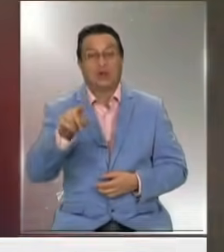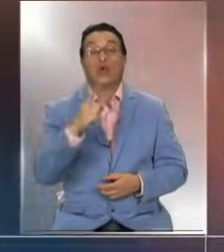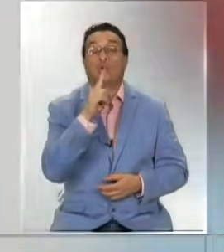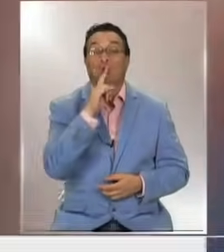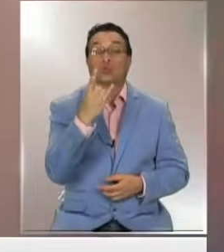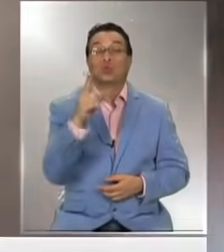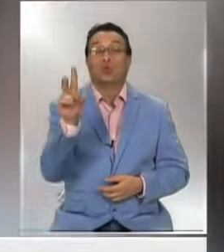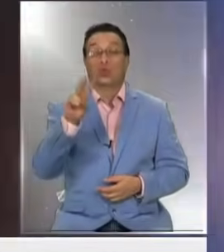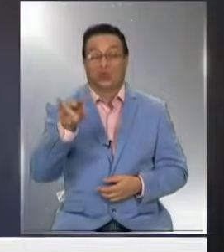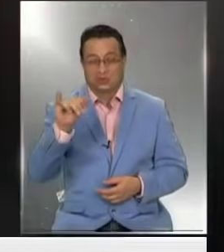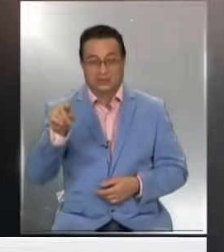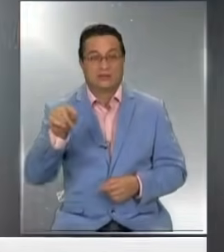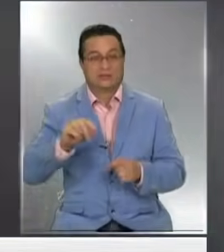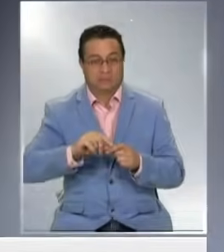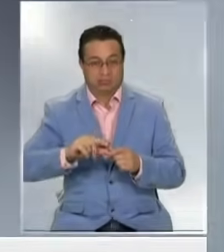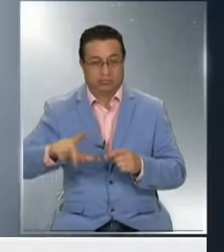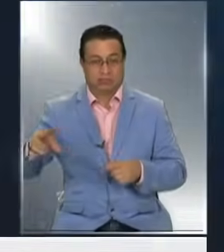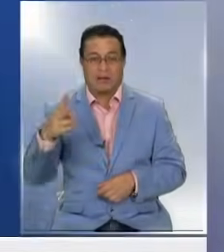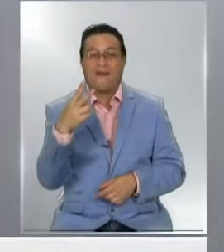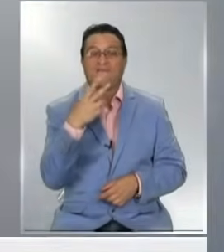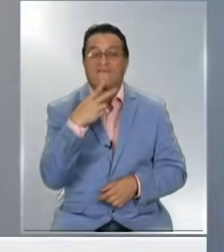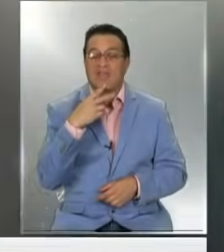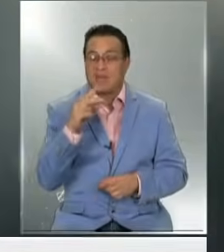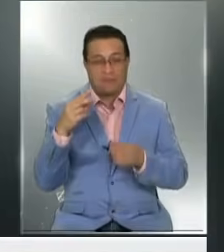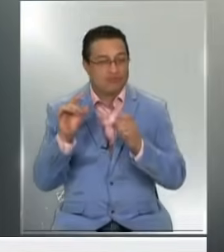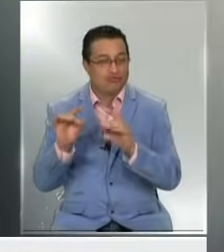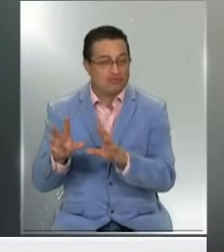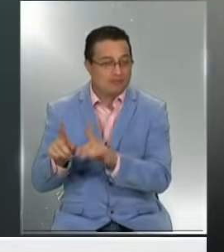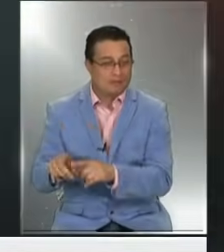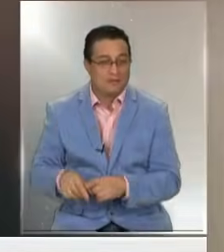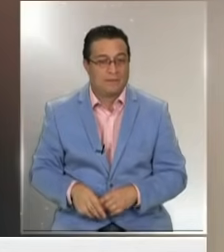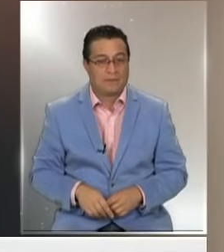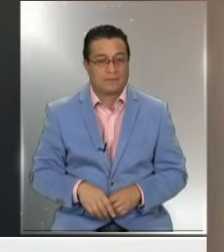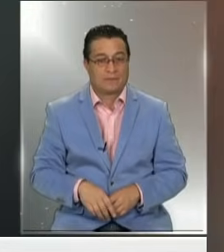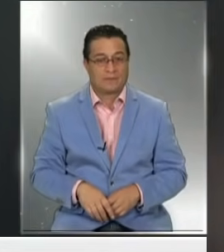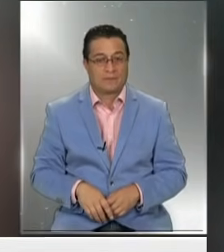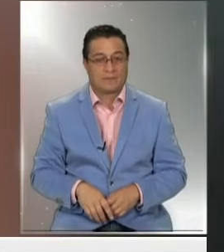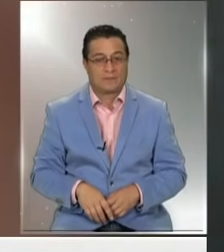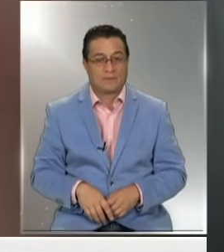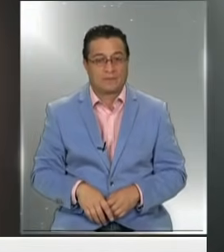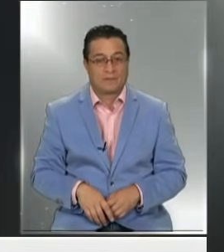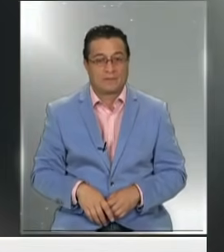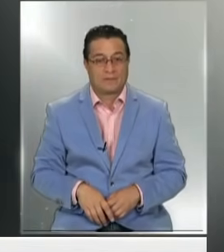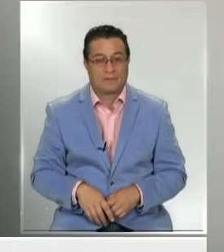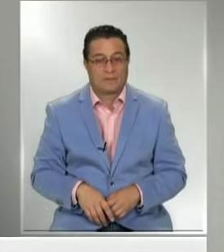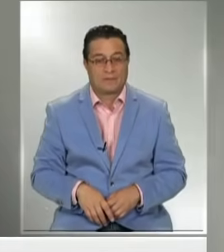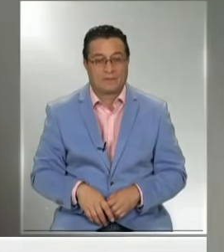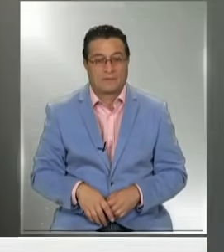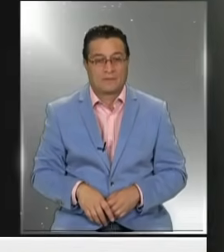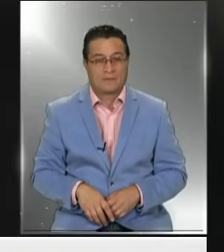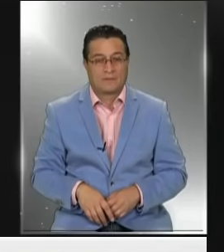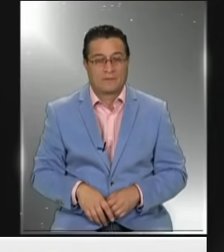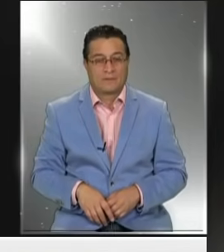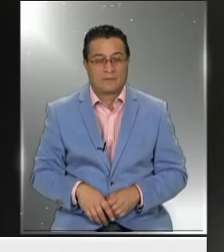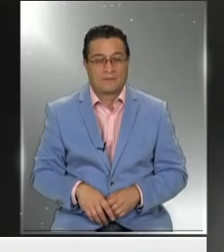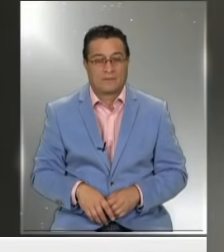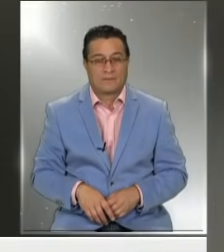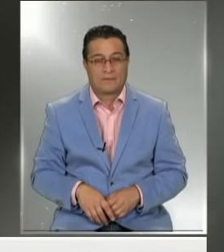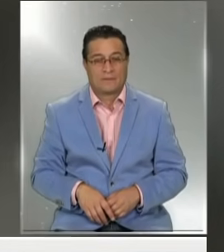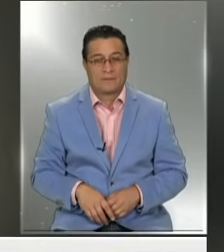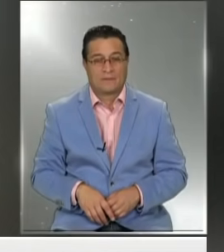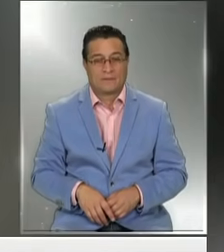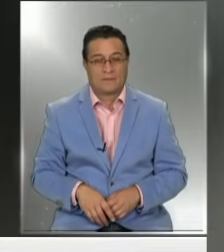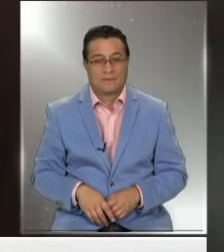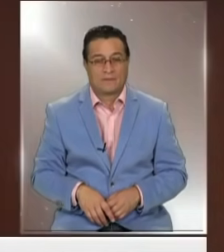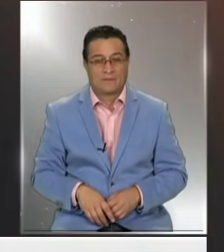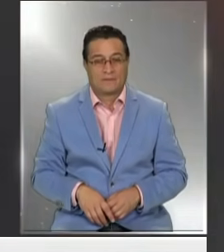y el motor de un estilo de vida impensado. Tusi de todo color. ¡Oh, no te va! Tusi